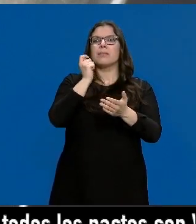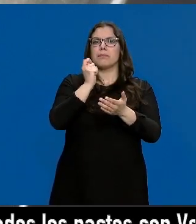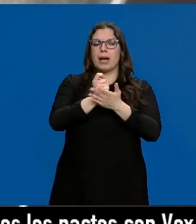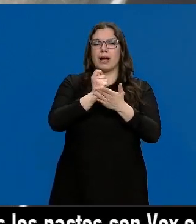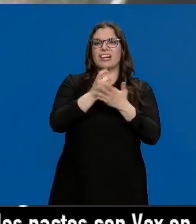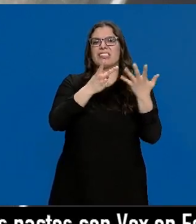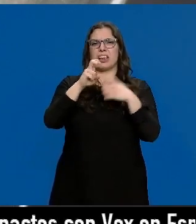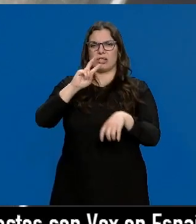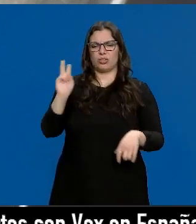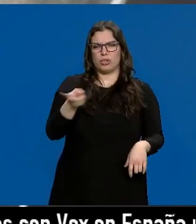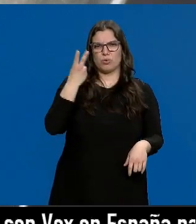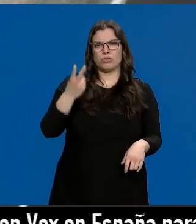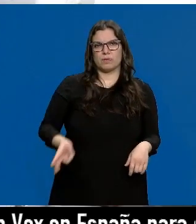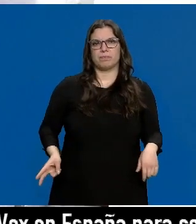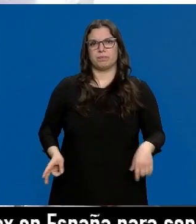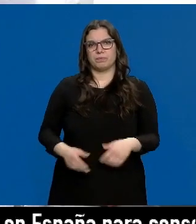euros.